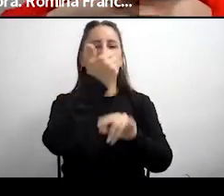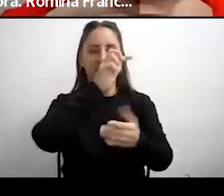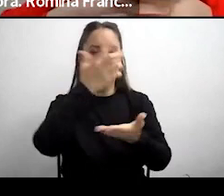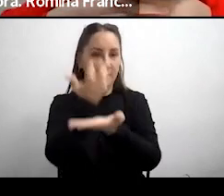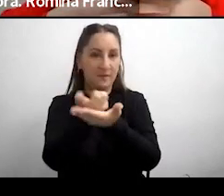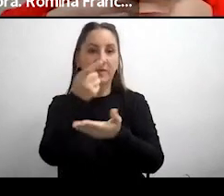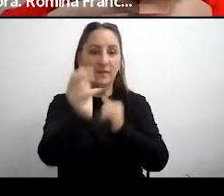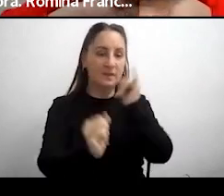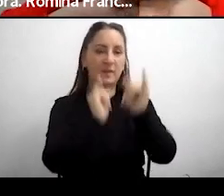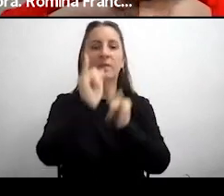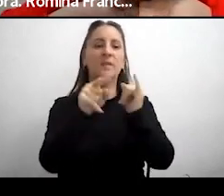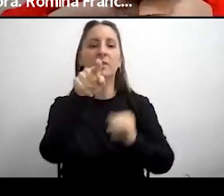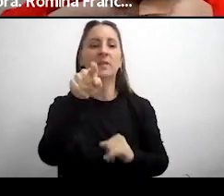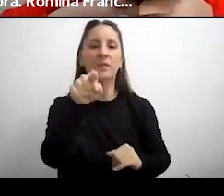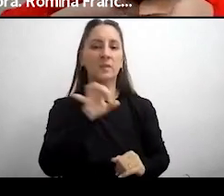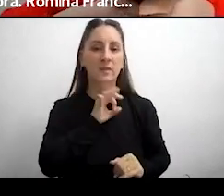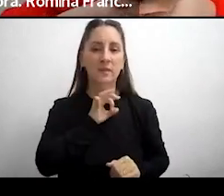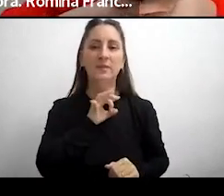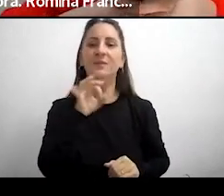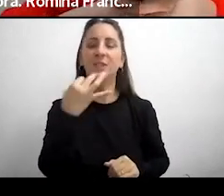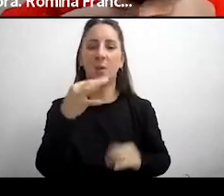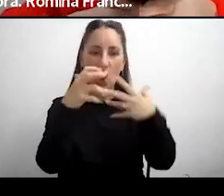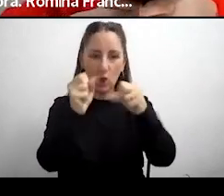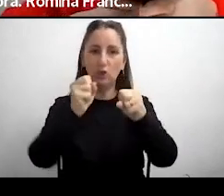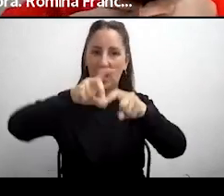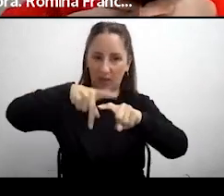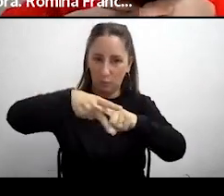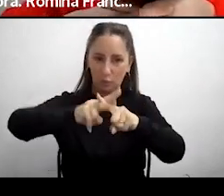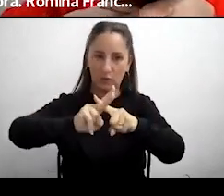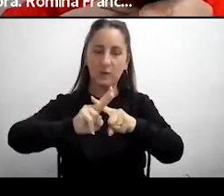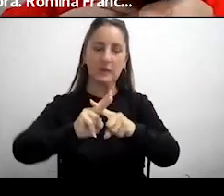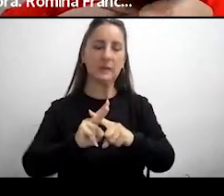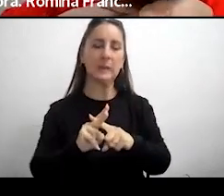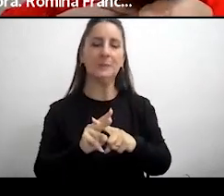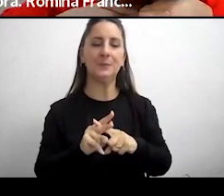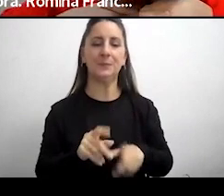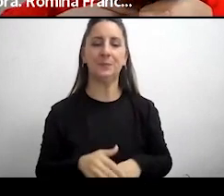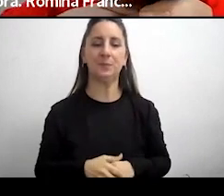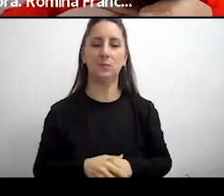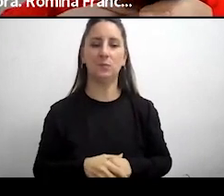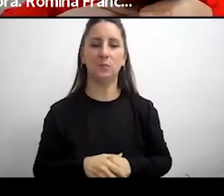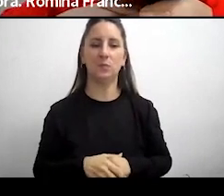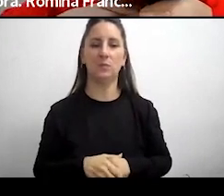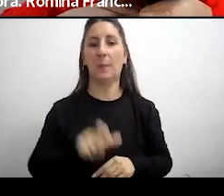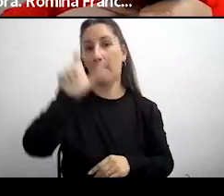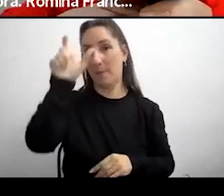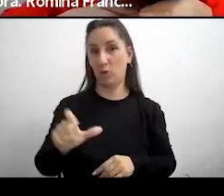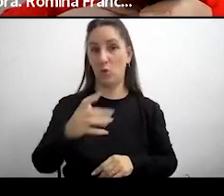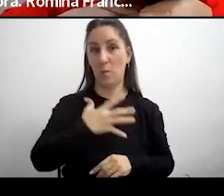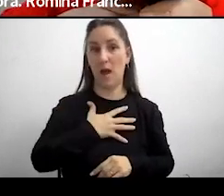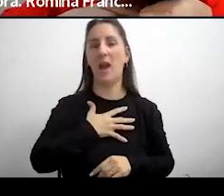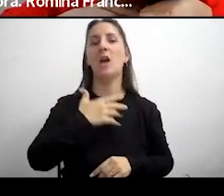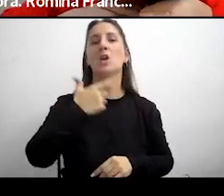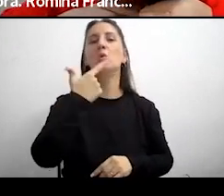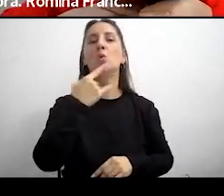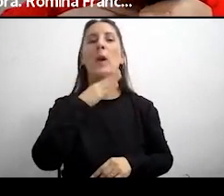acá bueno, es donde ustedes van a tener que encontrar este ajuste, por suerte en lo que es persona humana sujeto de tercera,